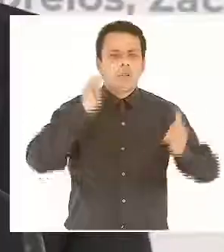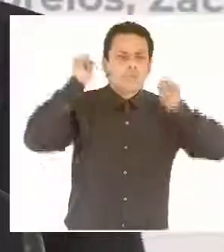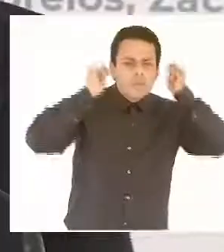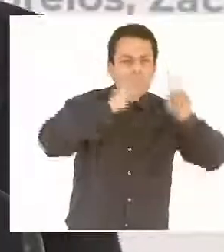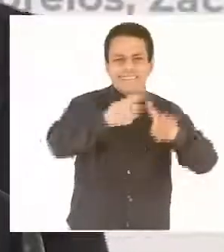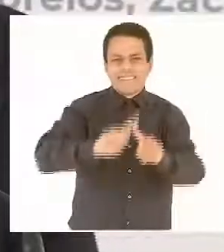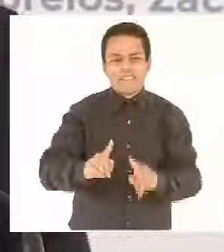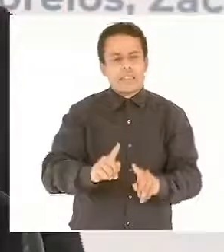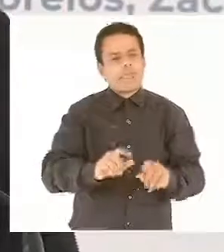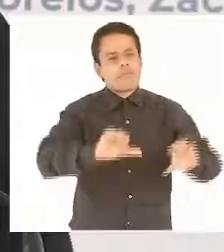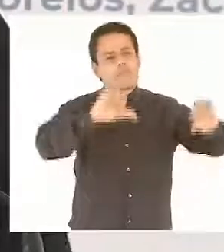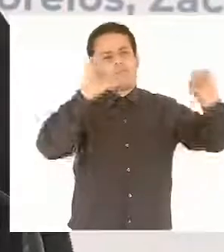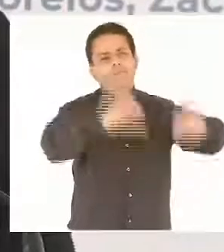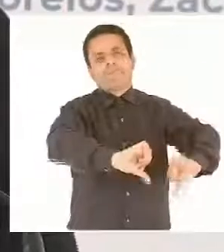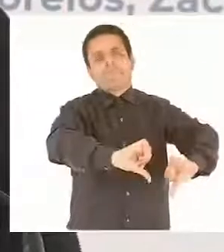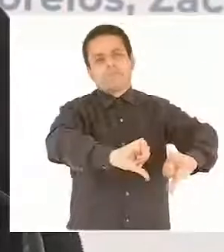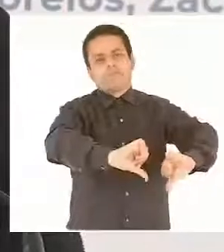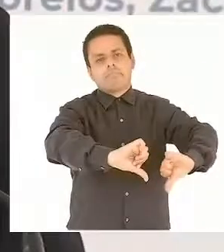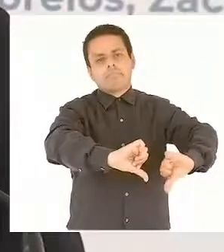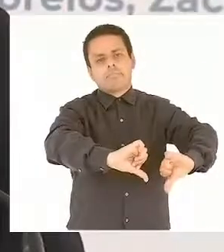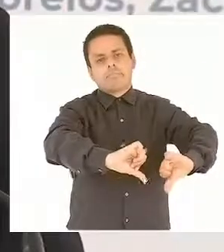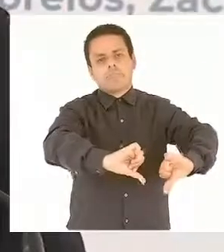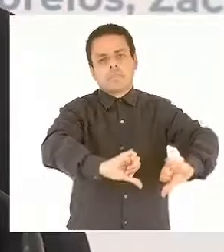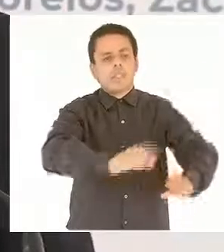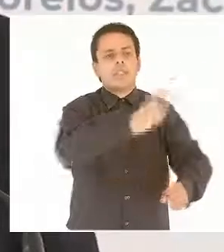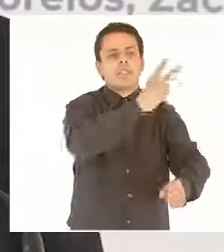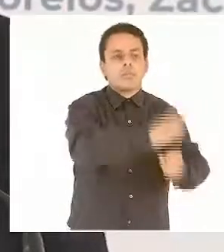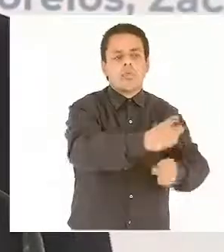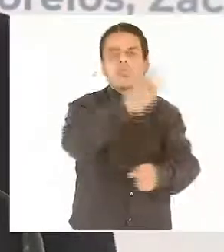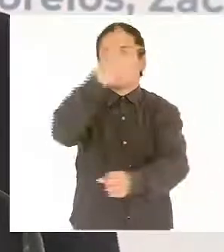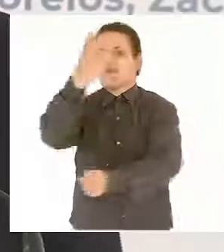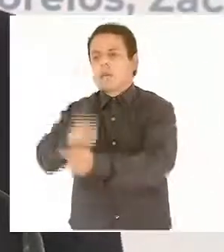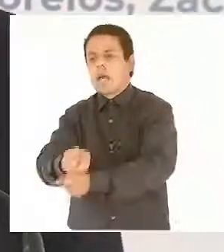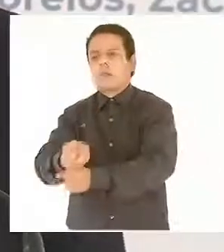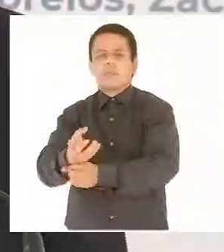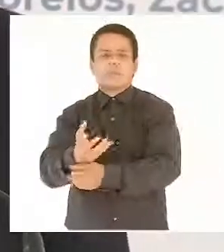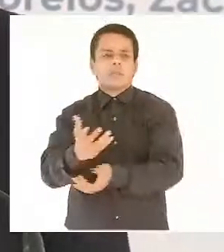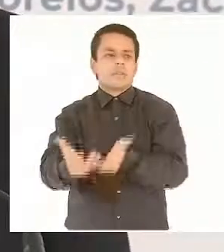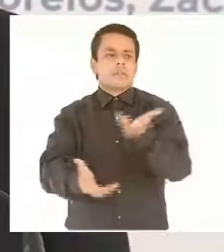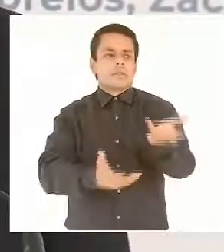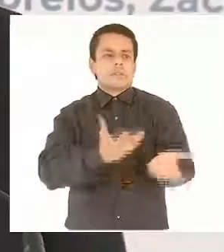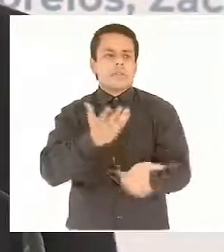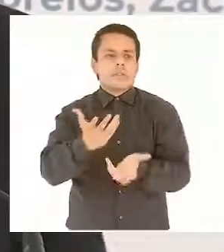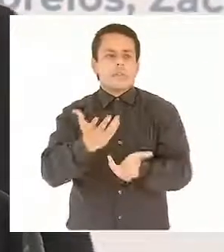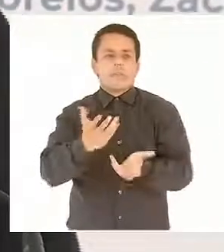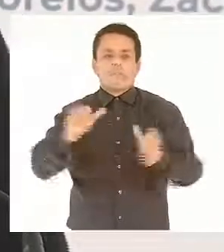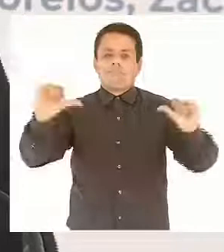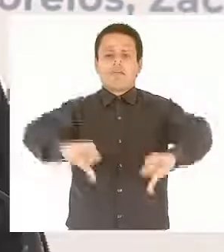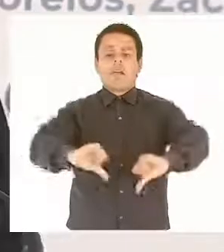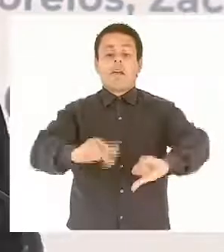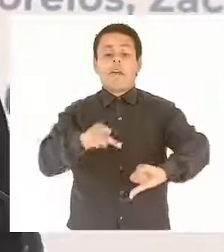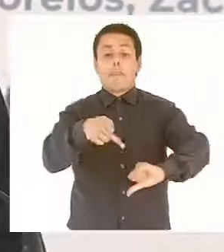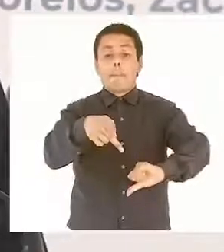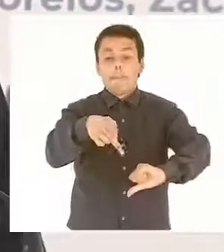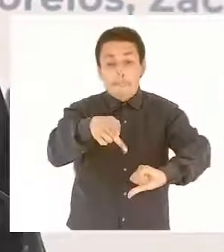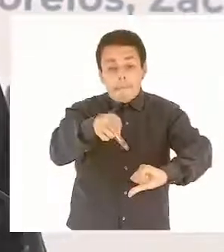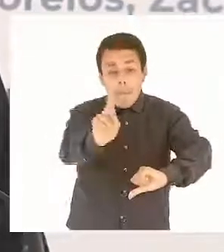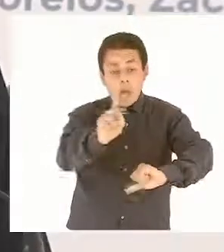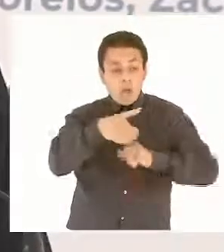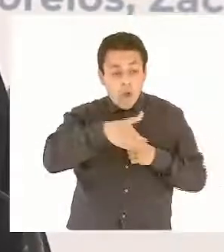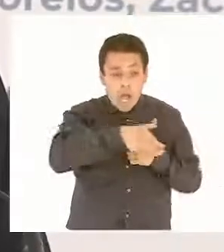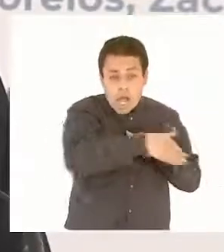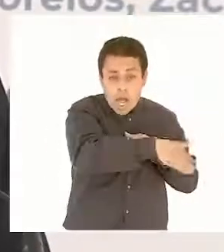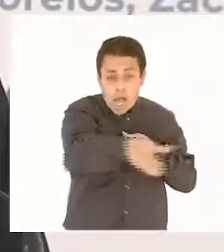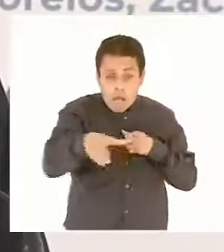el sector secundario, el sector terciario, pero no sucedió lo